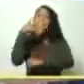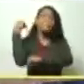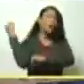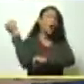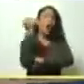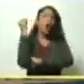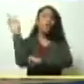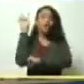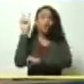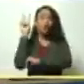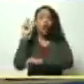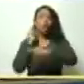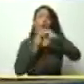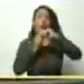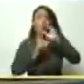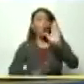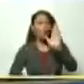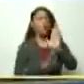Venezuela.